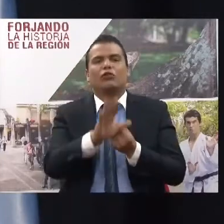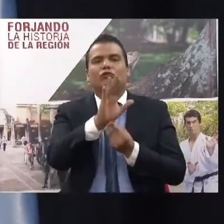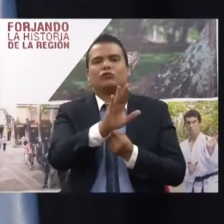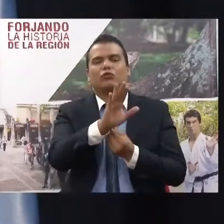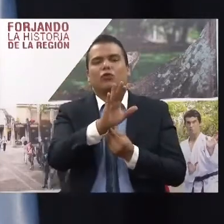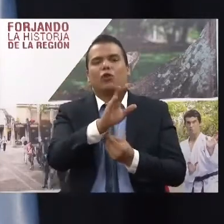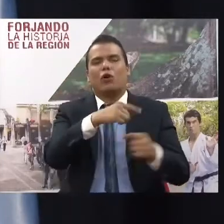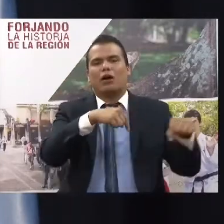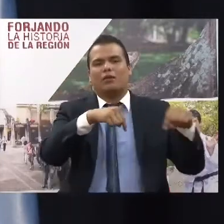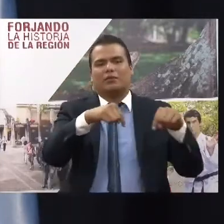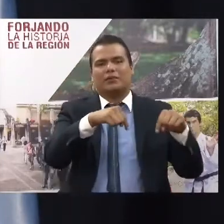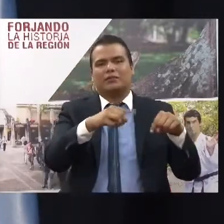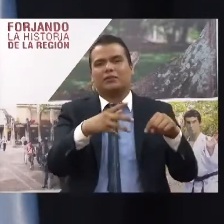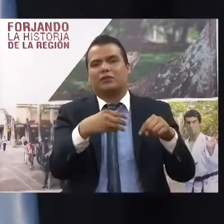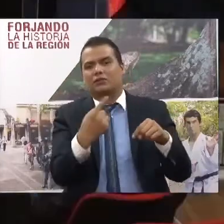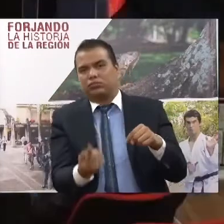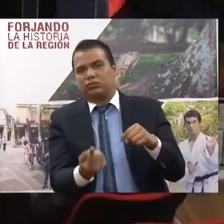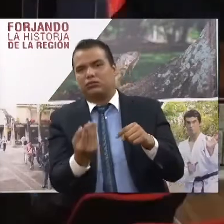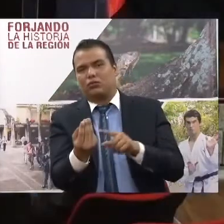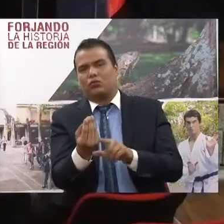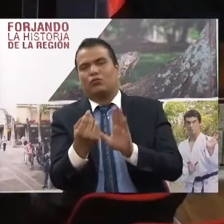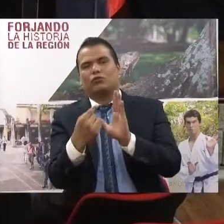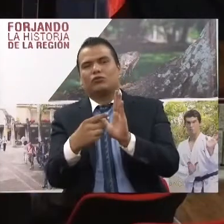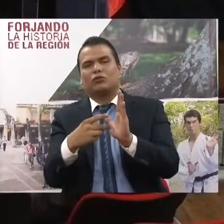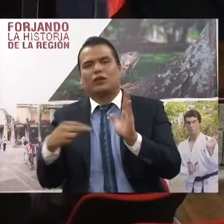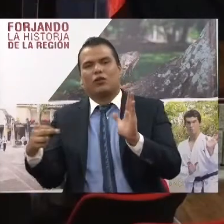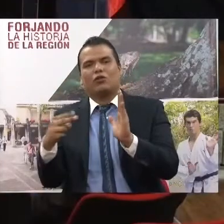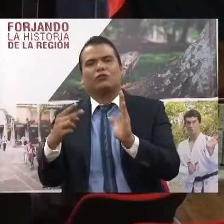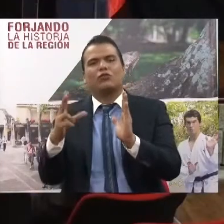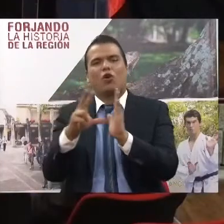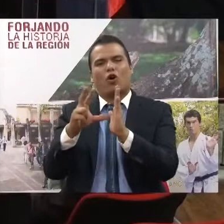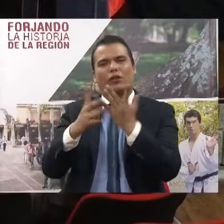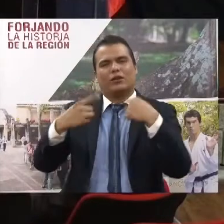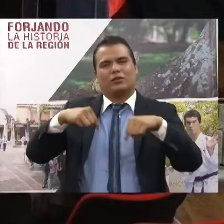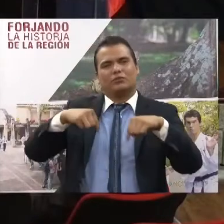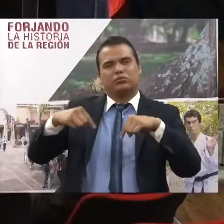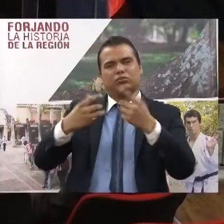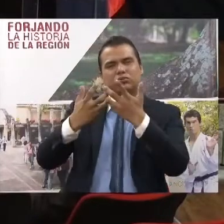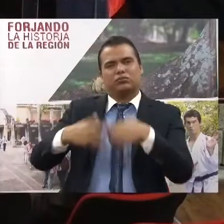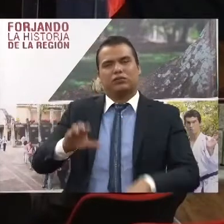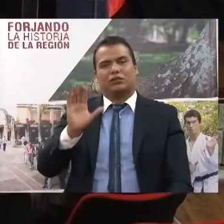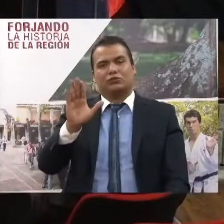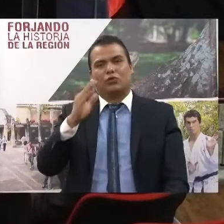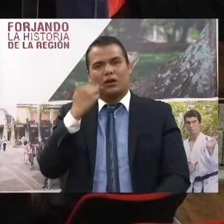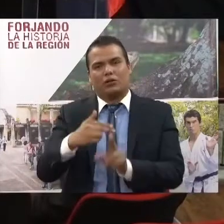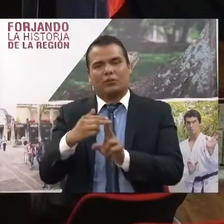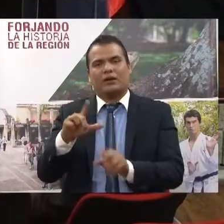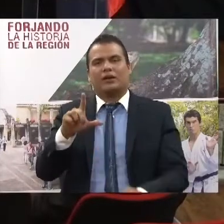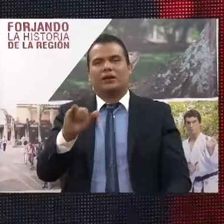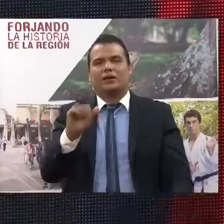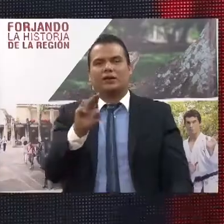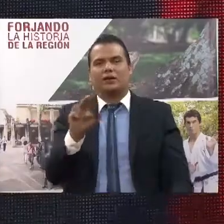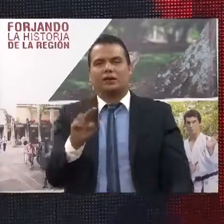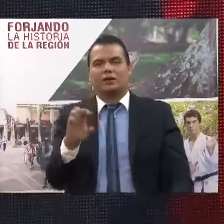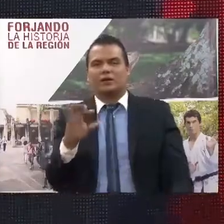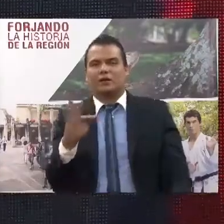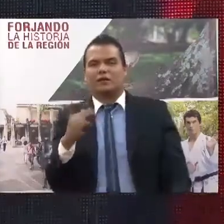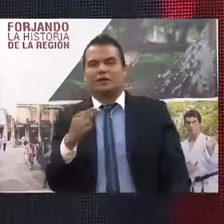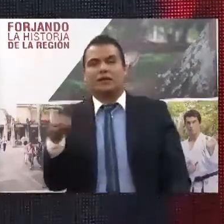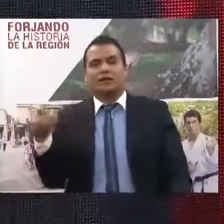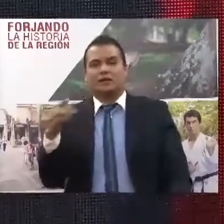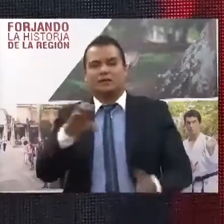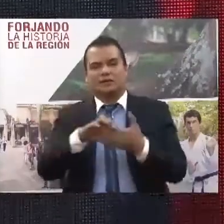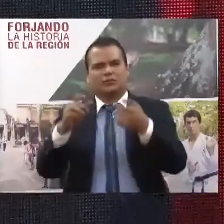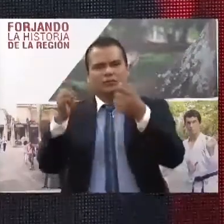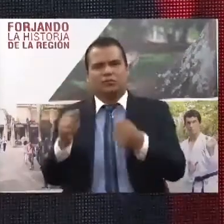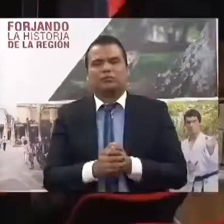Administración, Tecnología en Dirección de Empresas Turísticas y Hoteleras, Lizeth Verónica Álvarez, con un promedio de